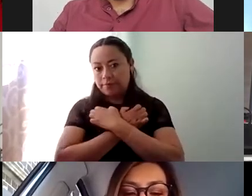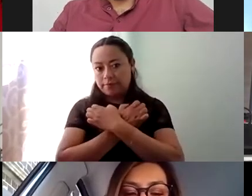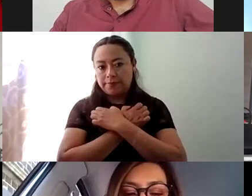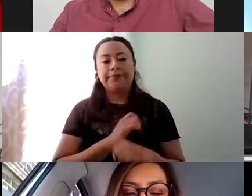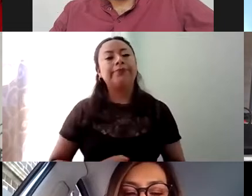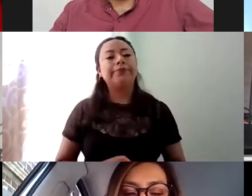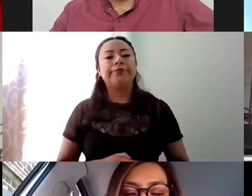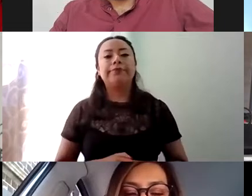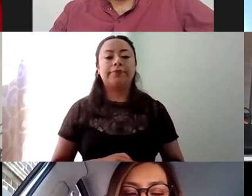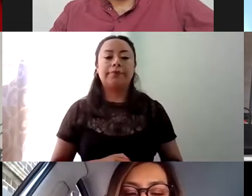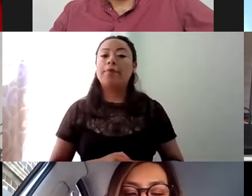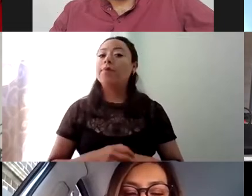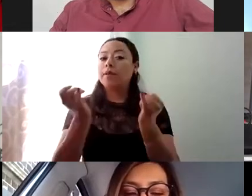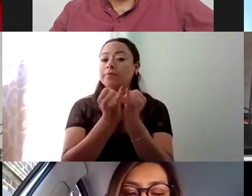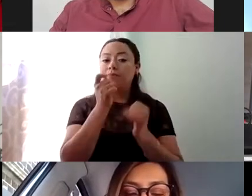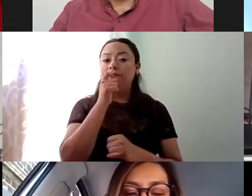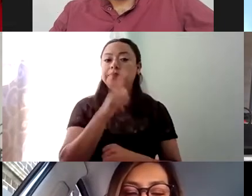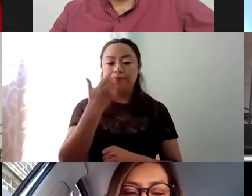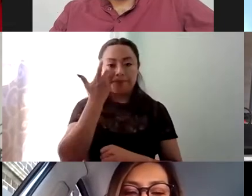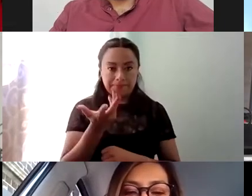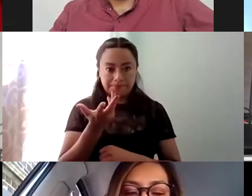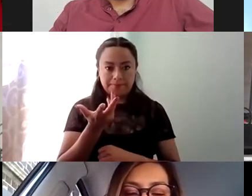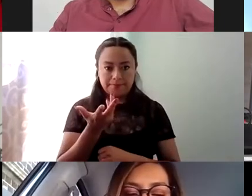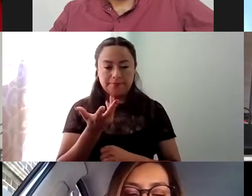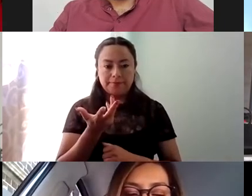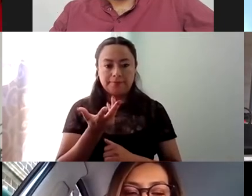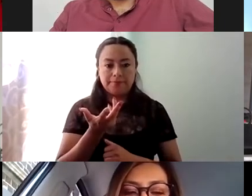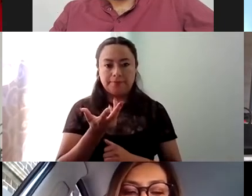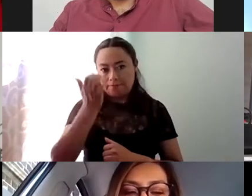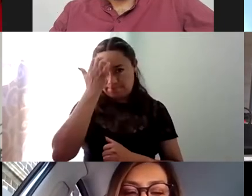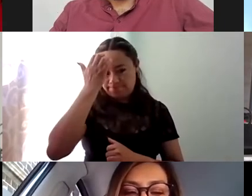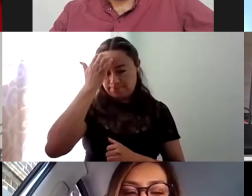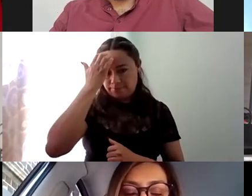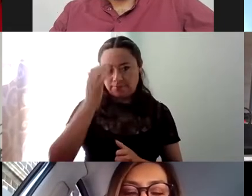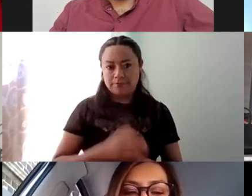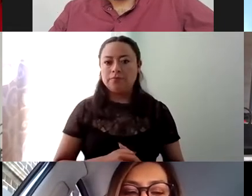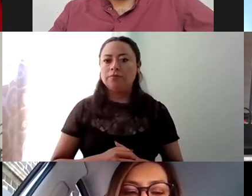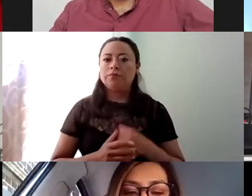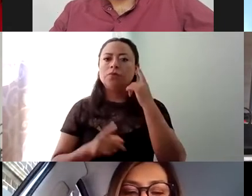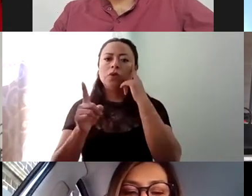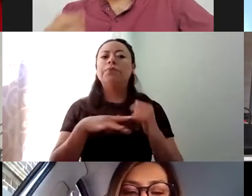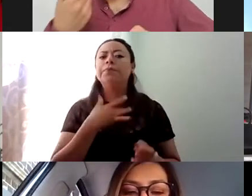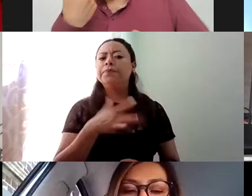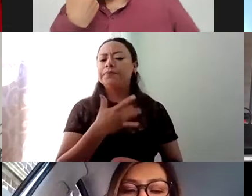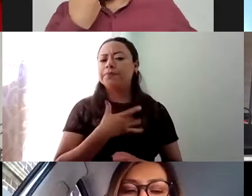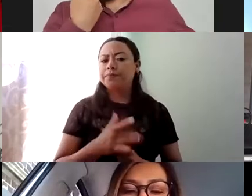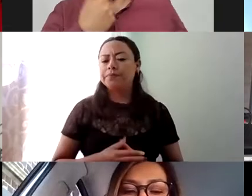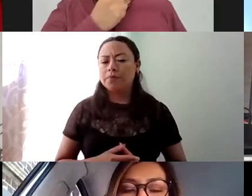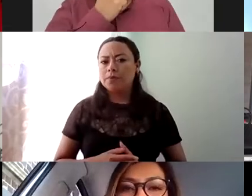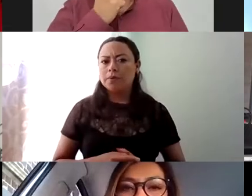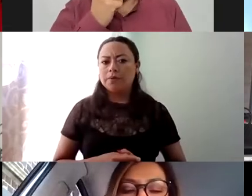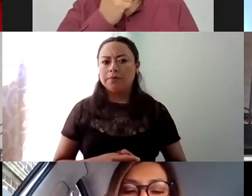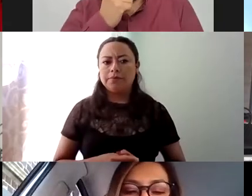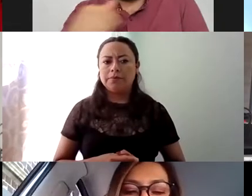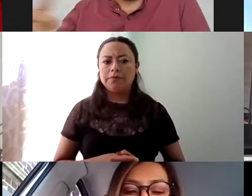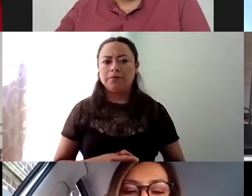Y también me gustaría conocer su postura sobre cómo erradicar